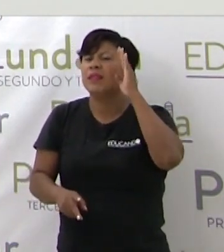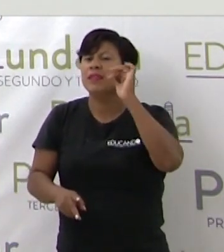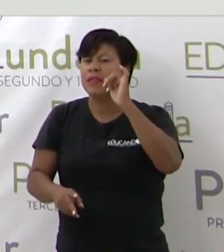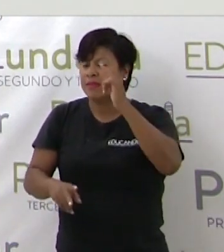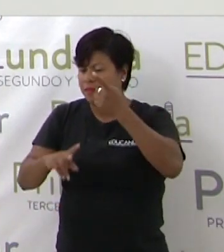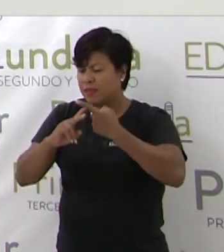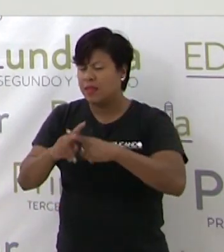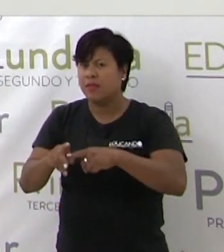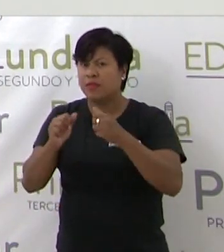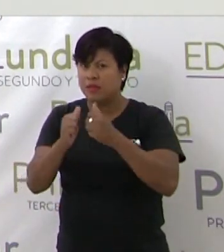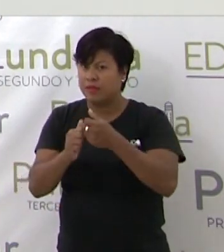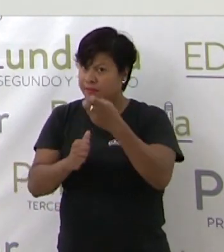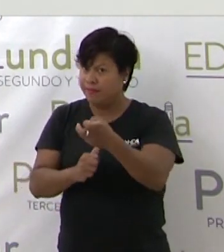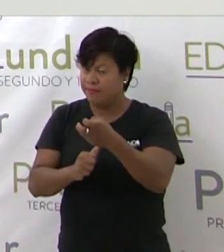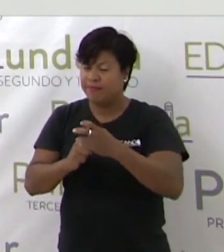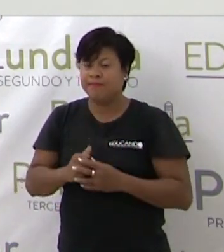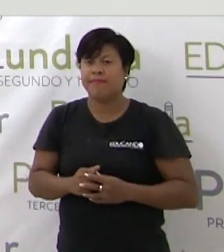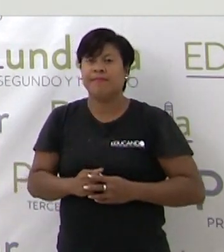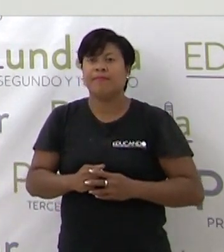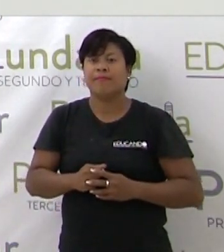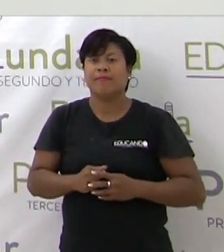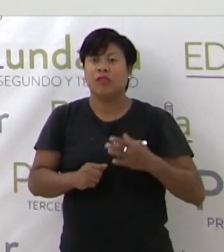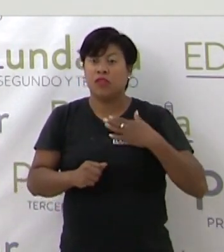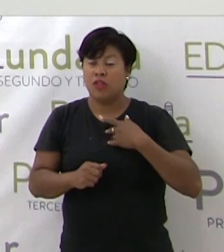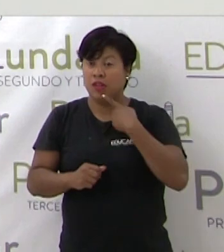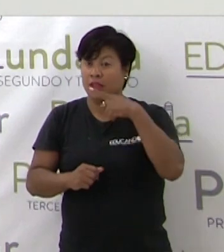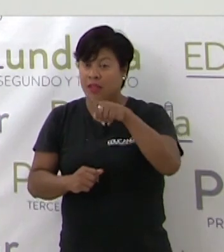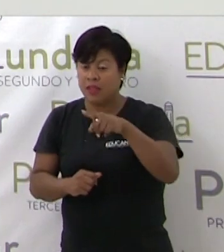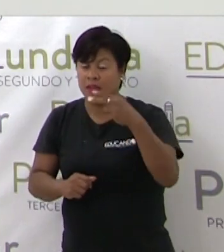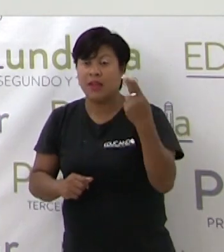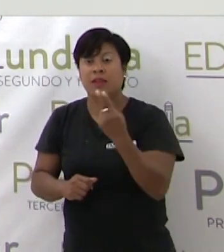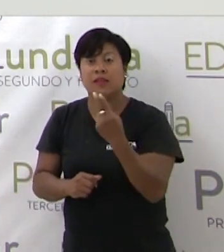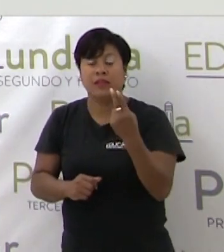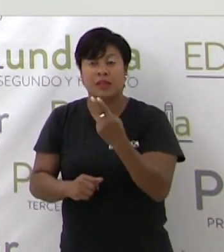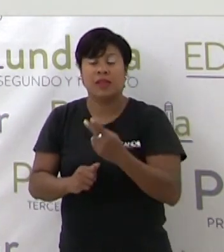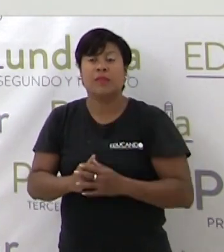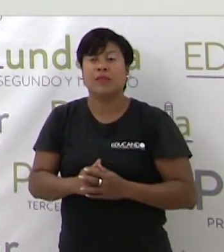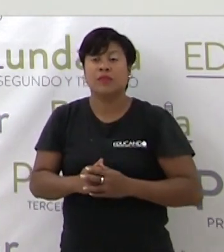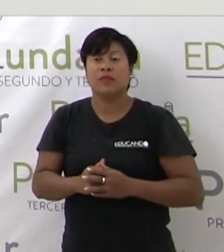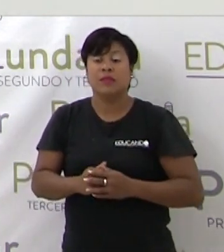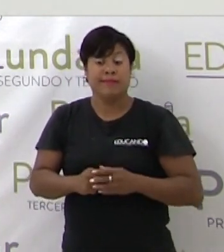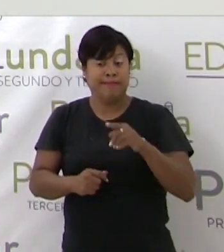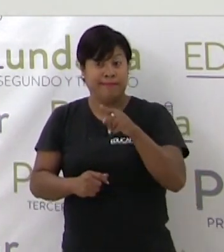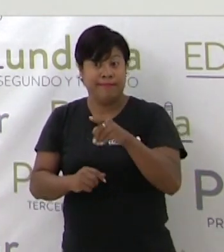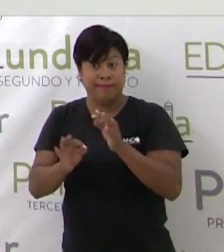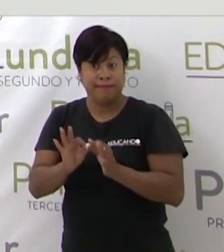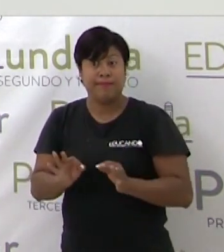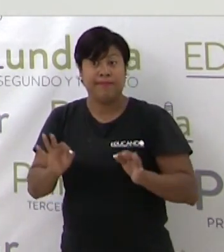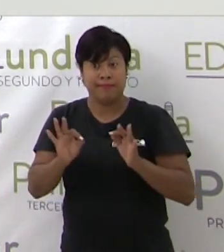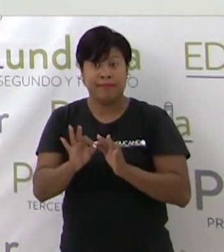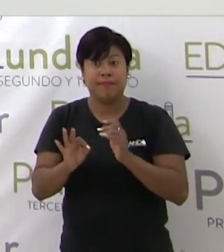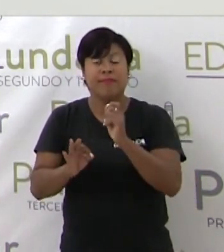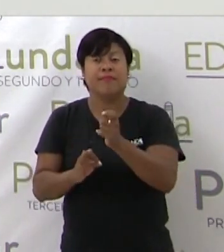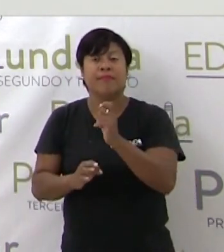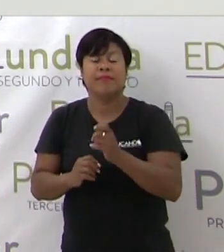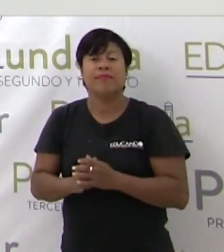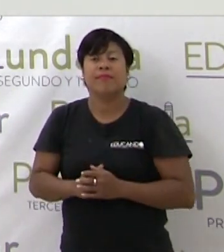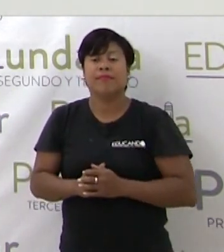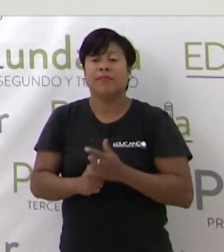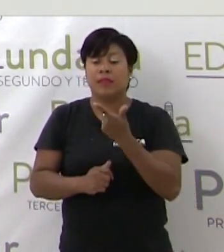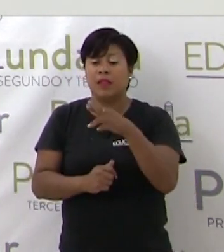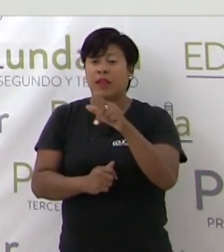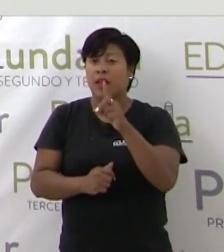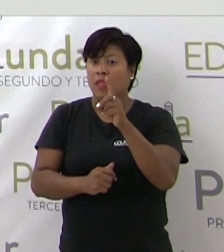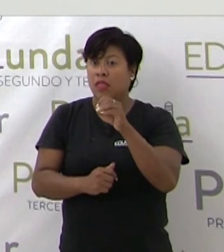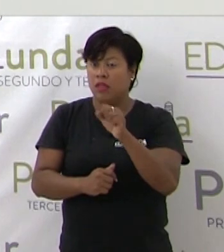primera figura geométrica? ¿Les parece? Les dije que íbamos a necesitar un dato importante que es los